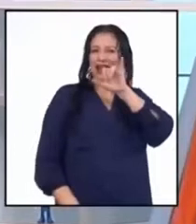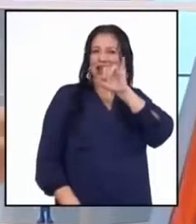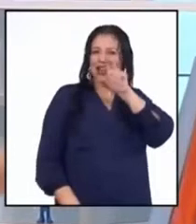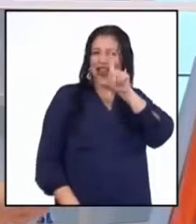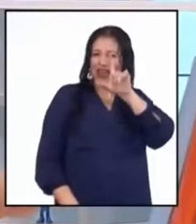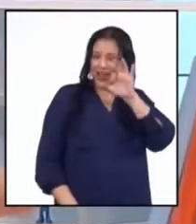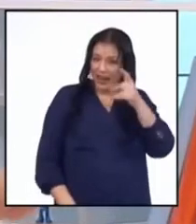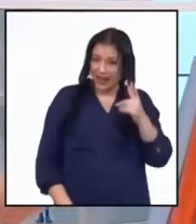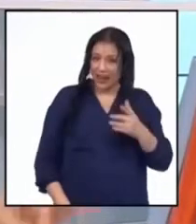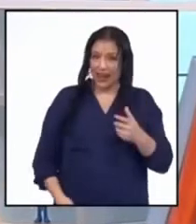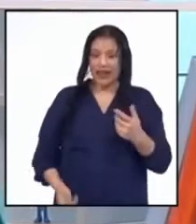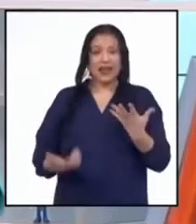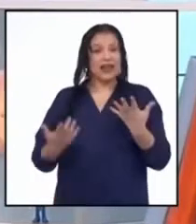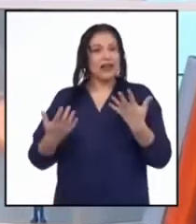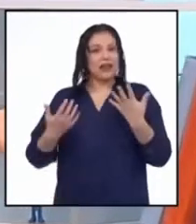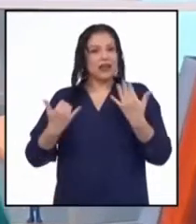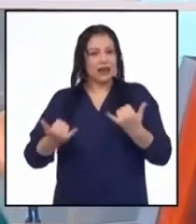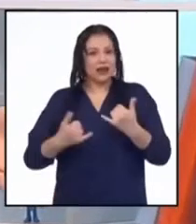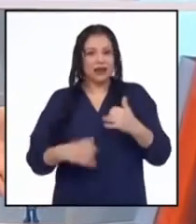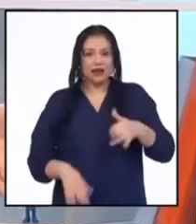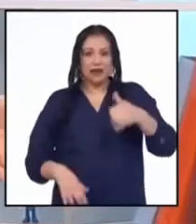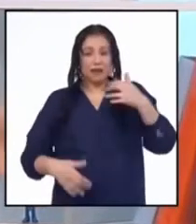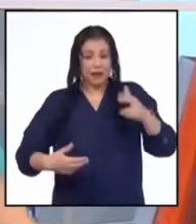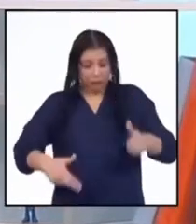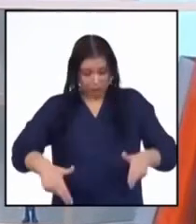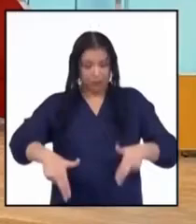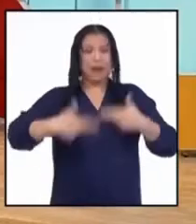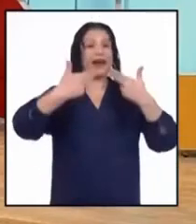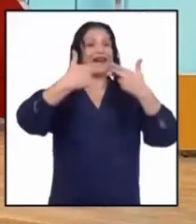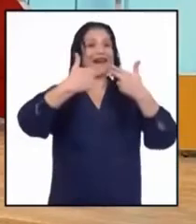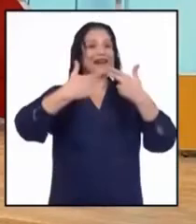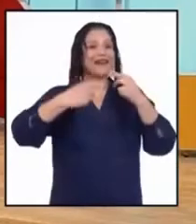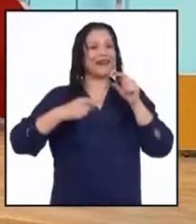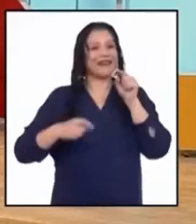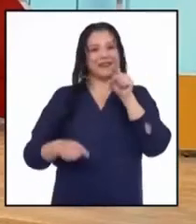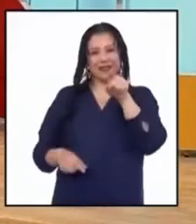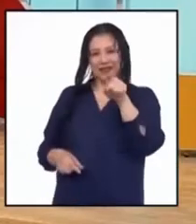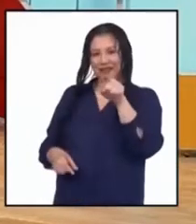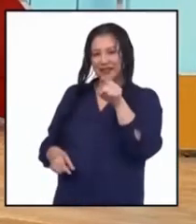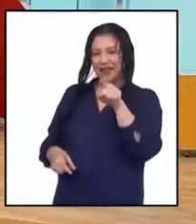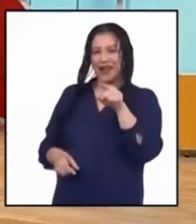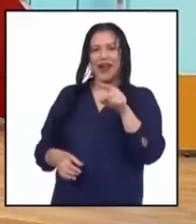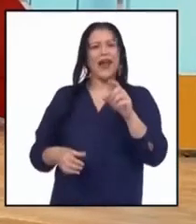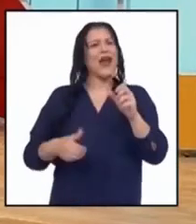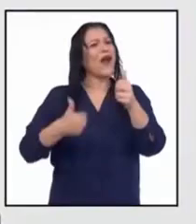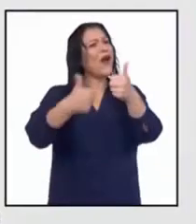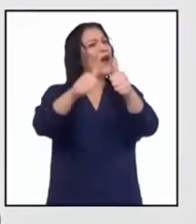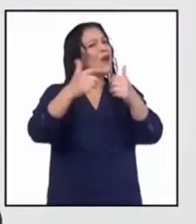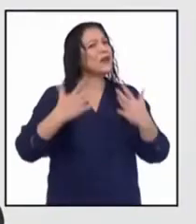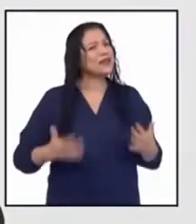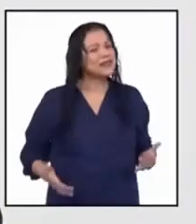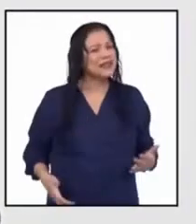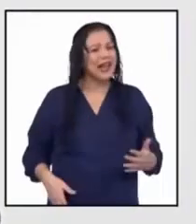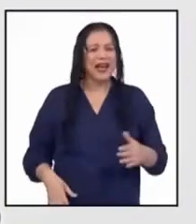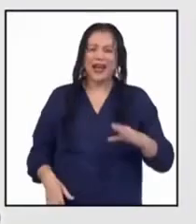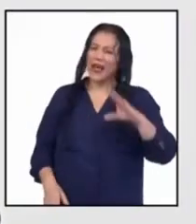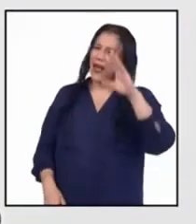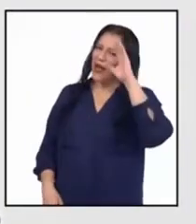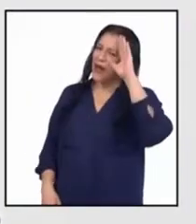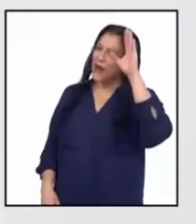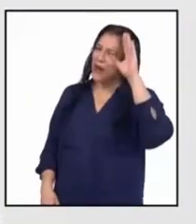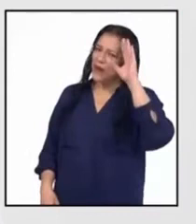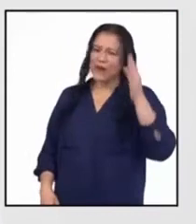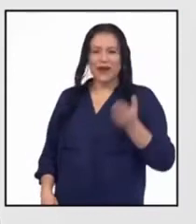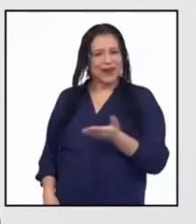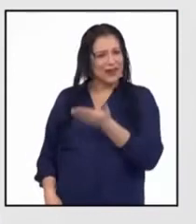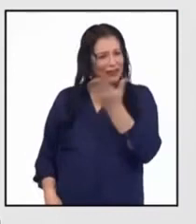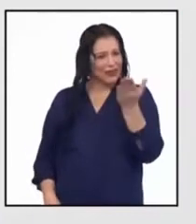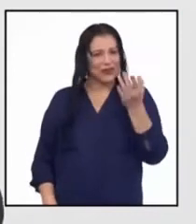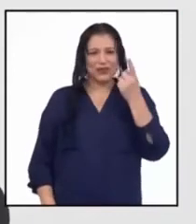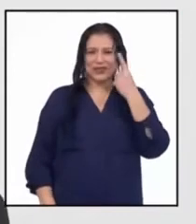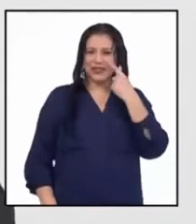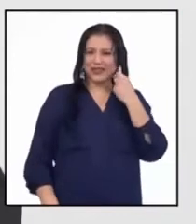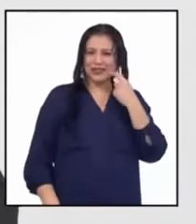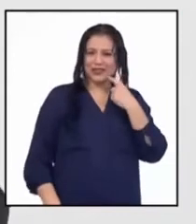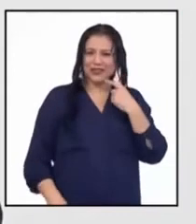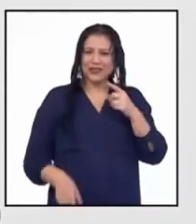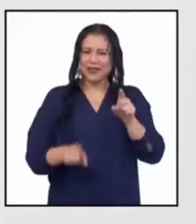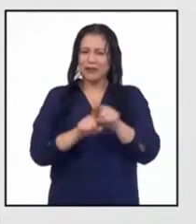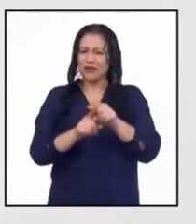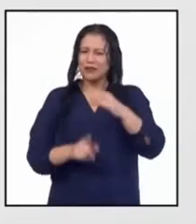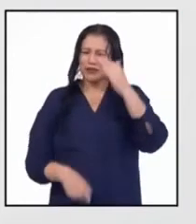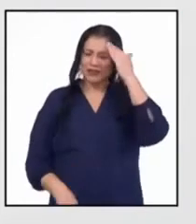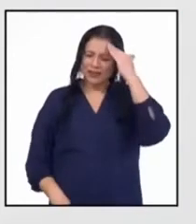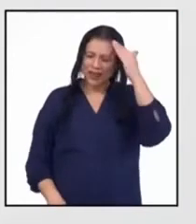quien justamente está apareciendo. ¿Cómo está, profesora? Hola a todas y todos y un